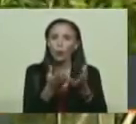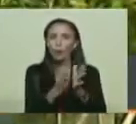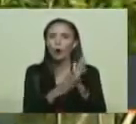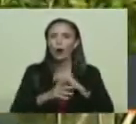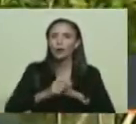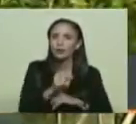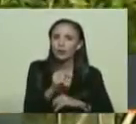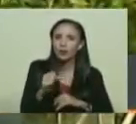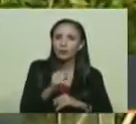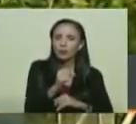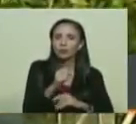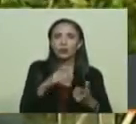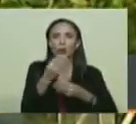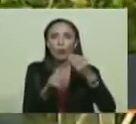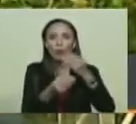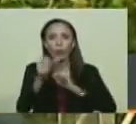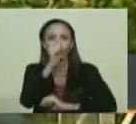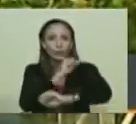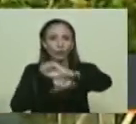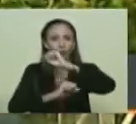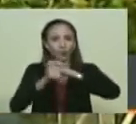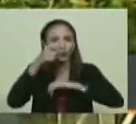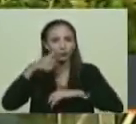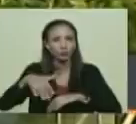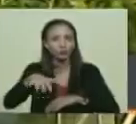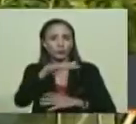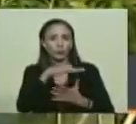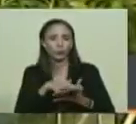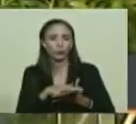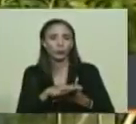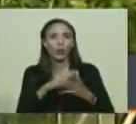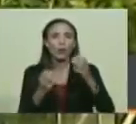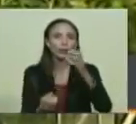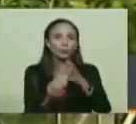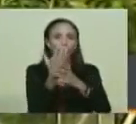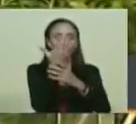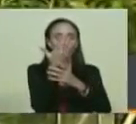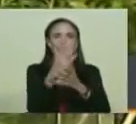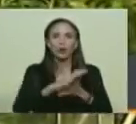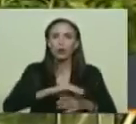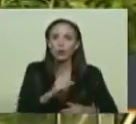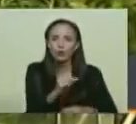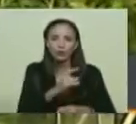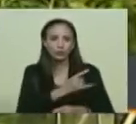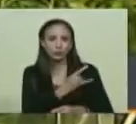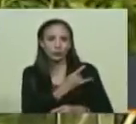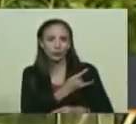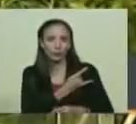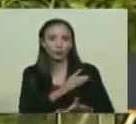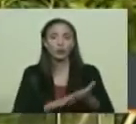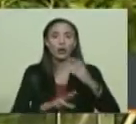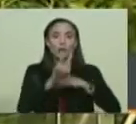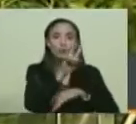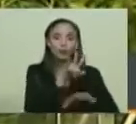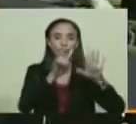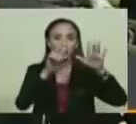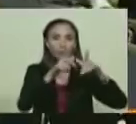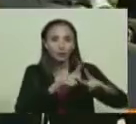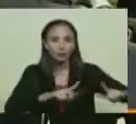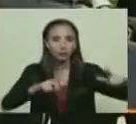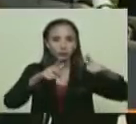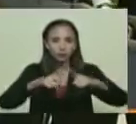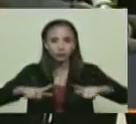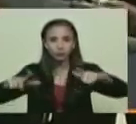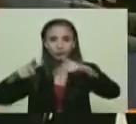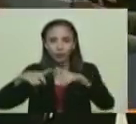seguridad ciudadana. La creación de la Universidad Nacional Experimental de la Seguridad, con 27 sedes actualmente en todo el territorio